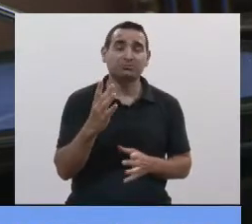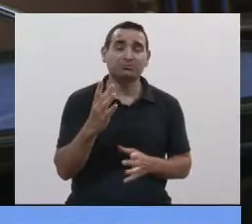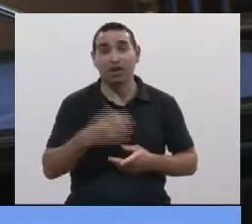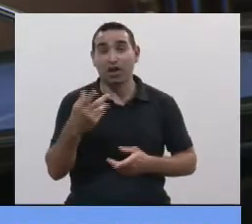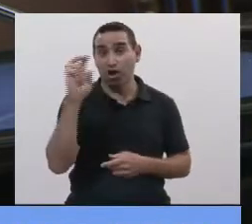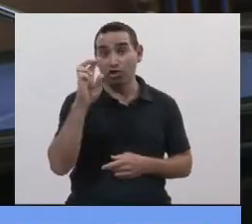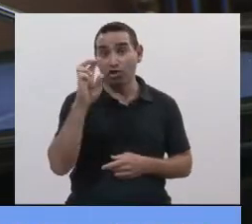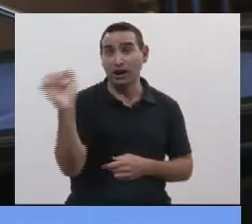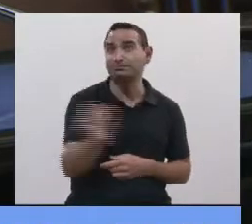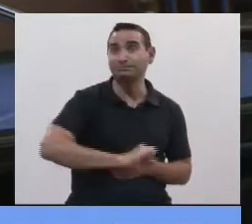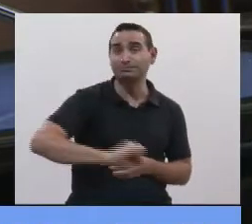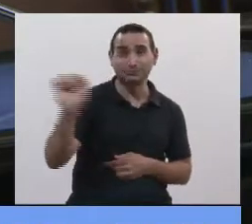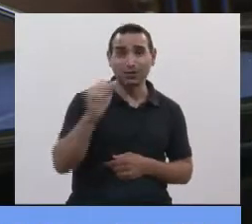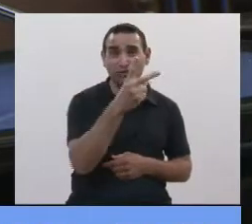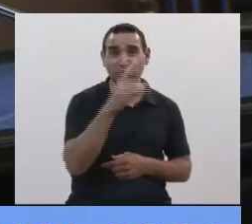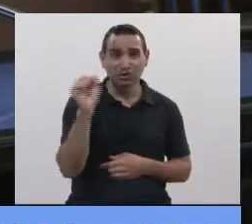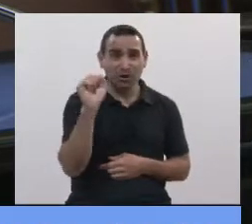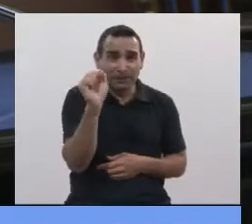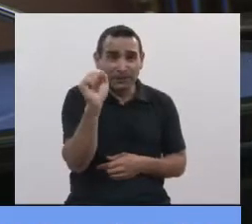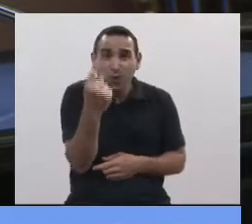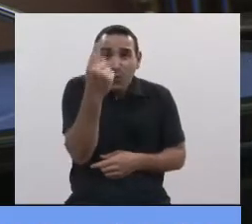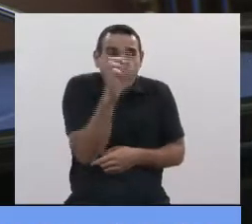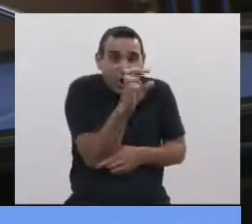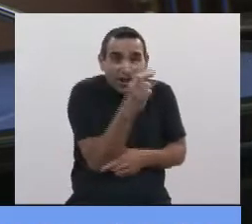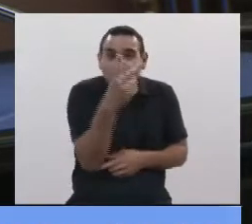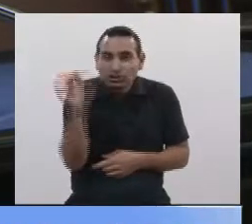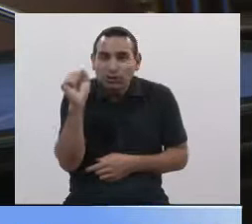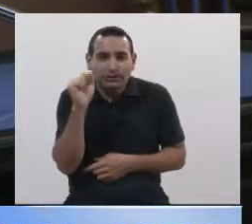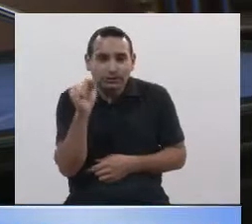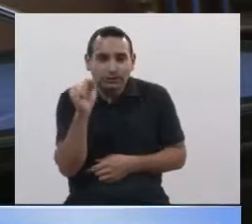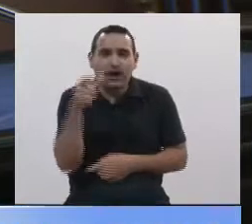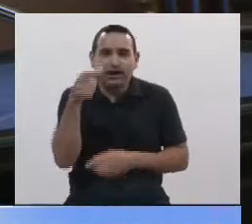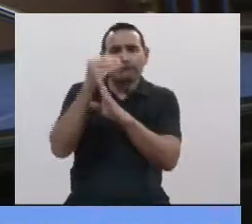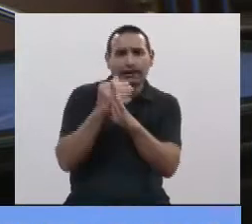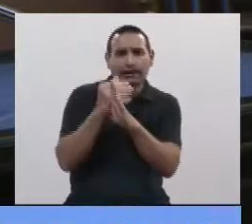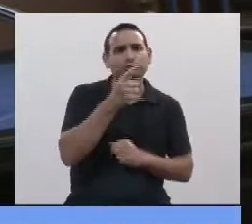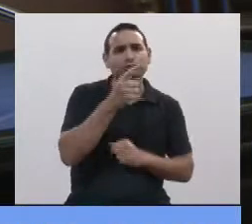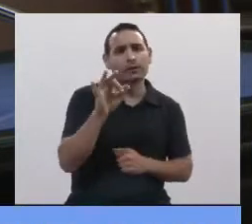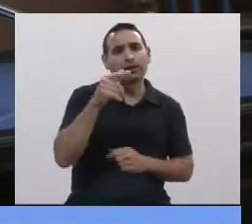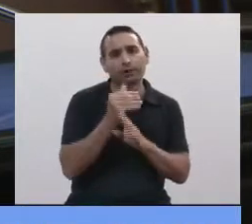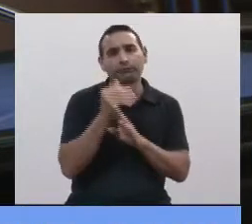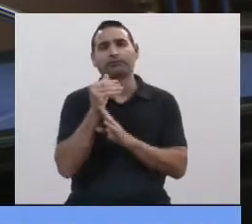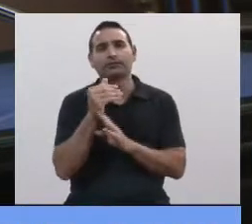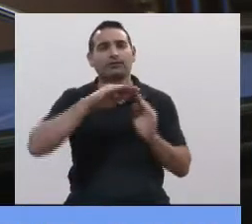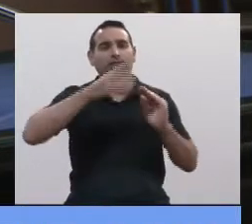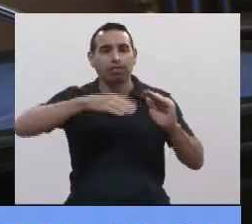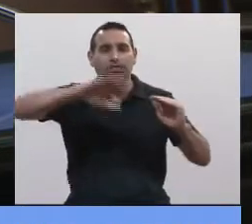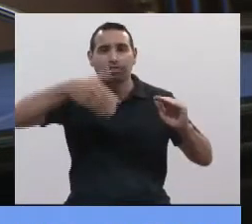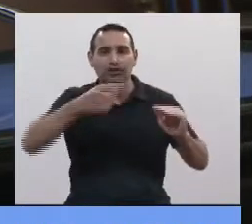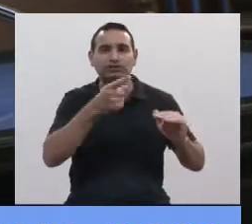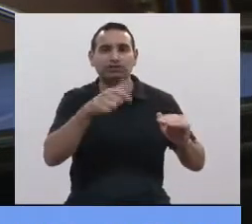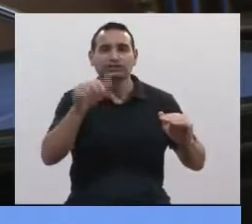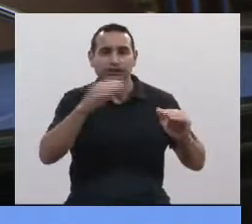fue casi a 200 pesos un dólar. Bajó a 150, ahora está a 160 de vuelta y